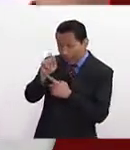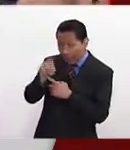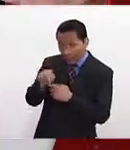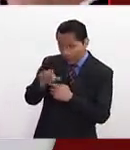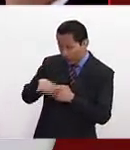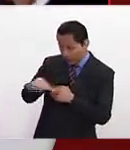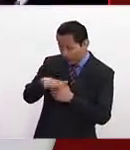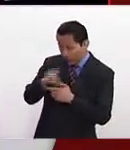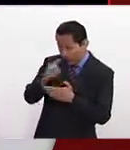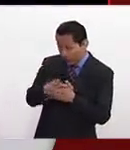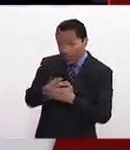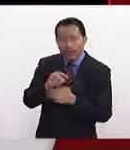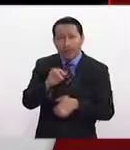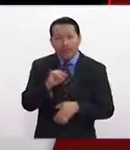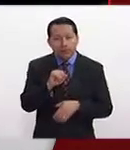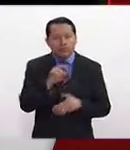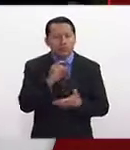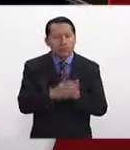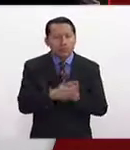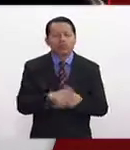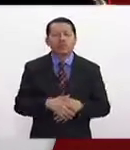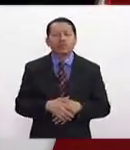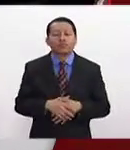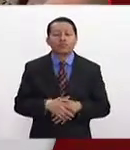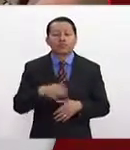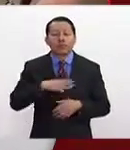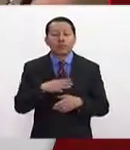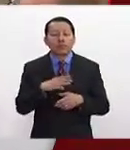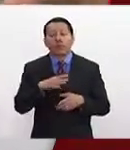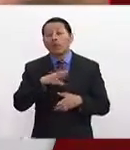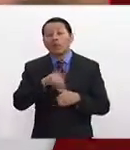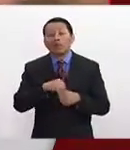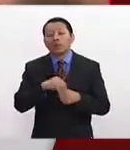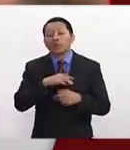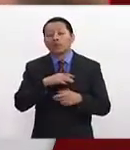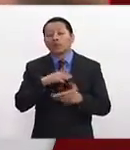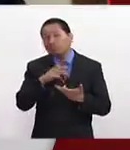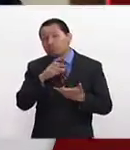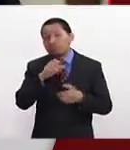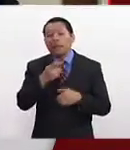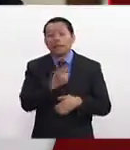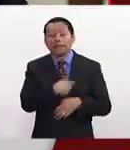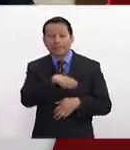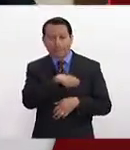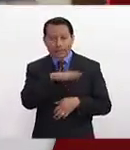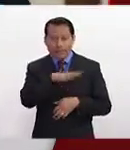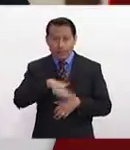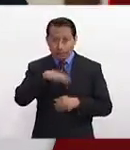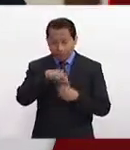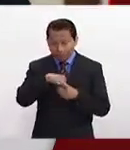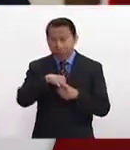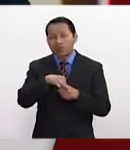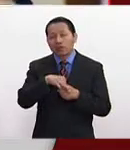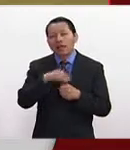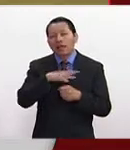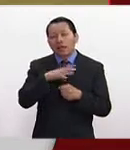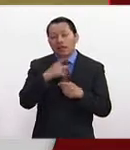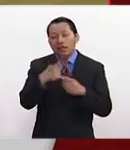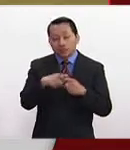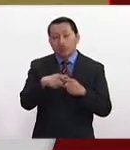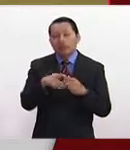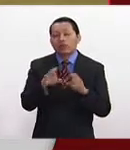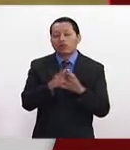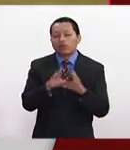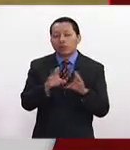las encuestas sobre todo España respecto al referéndum, ahí sí varía, es clara la